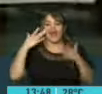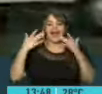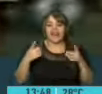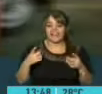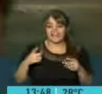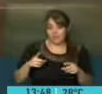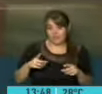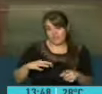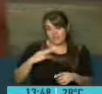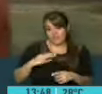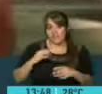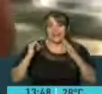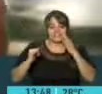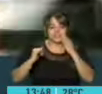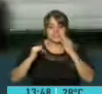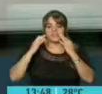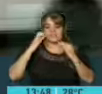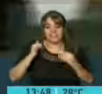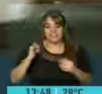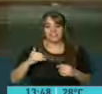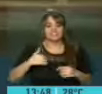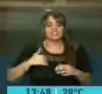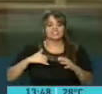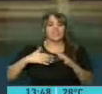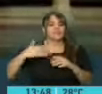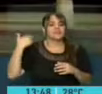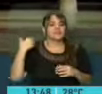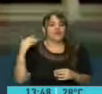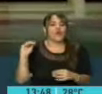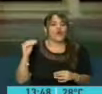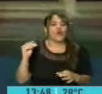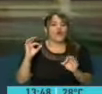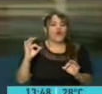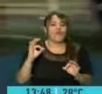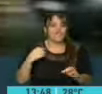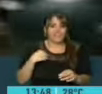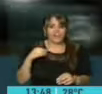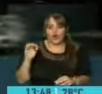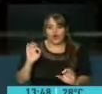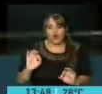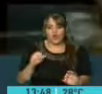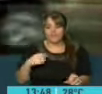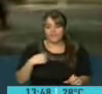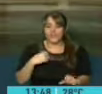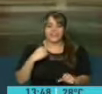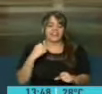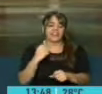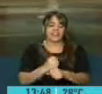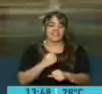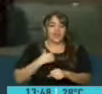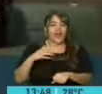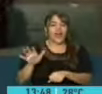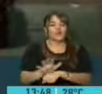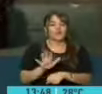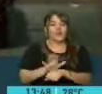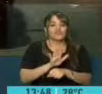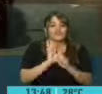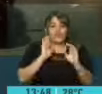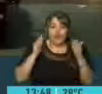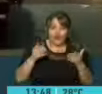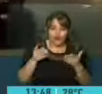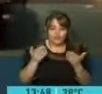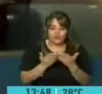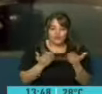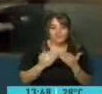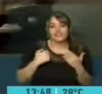vida? Sí, totalmente. Desde muy joven me dediqué a la actuación y dije,